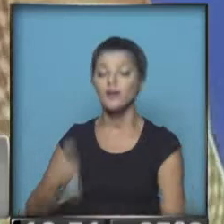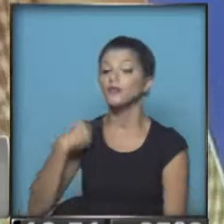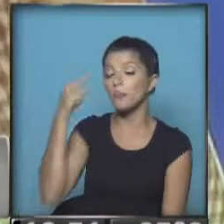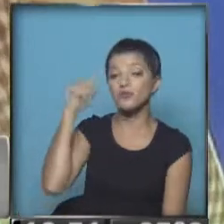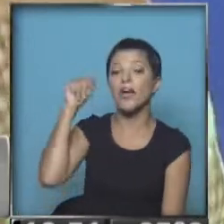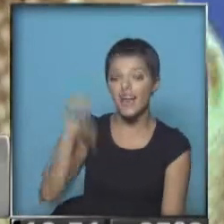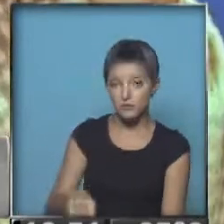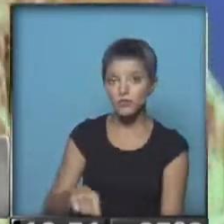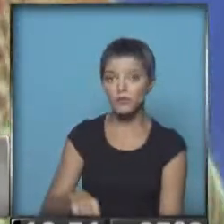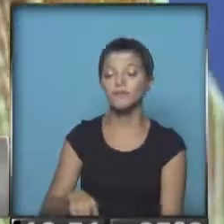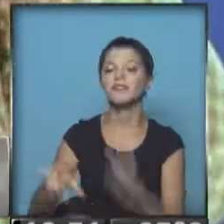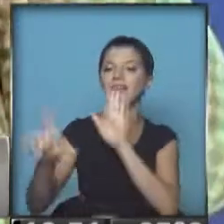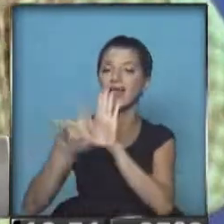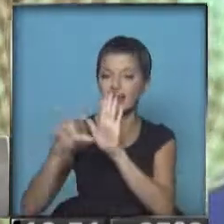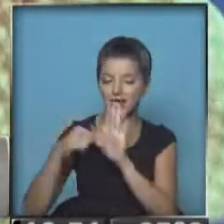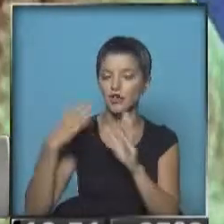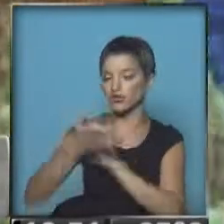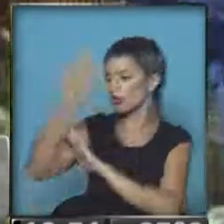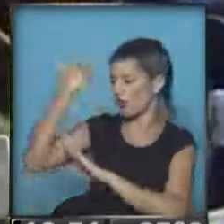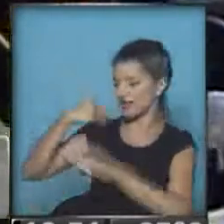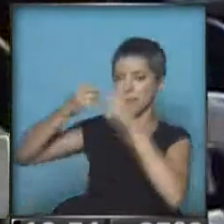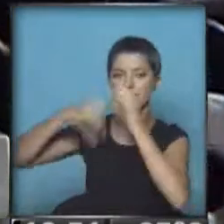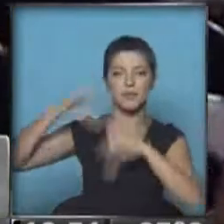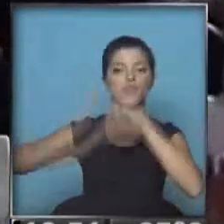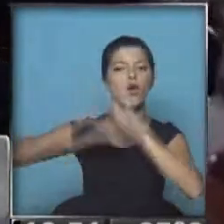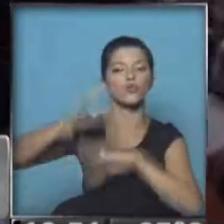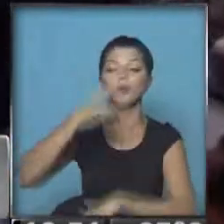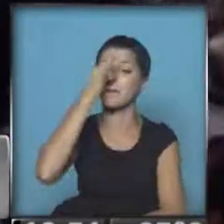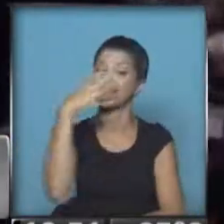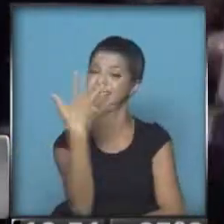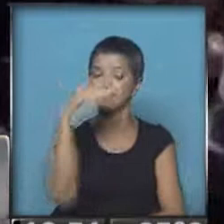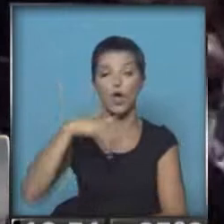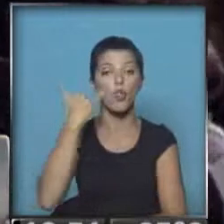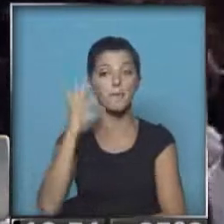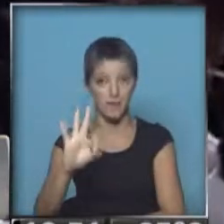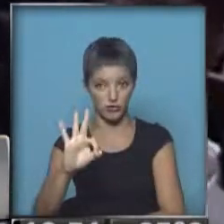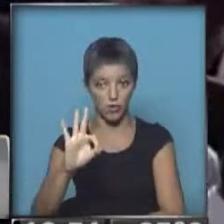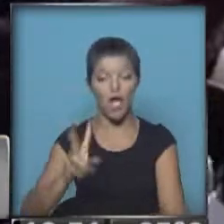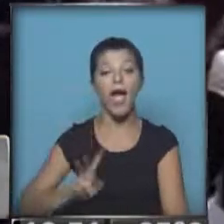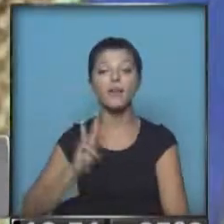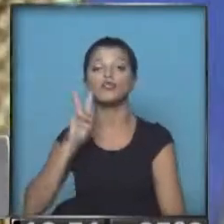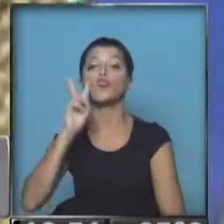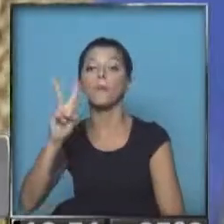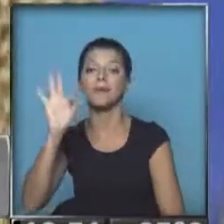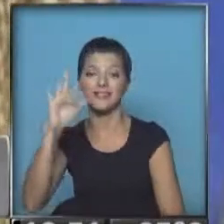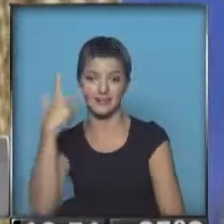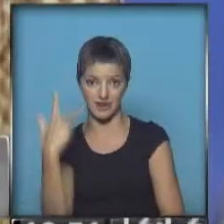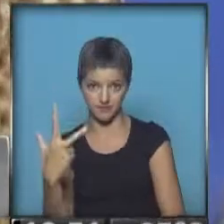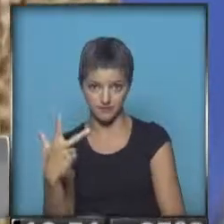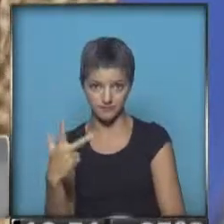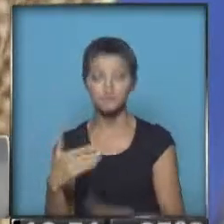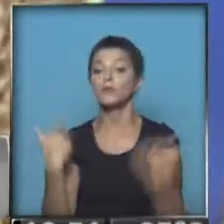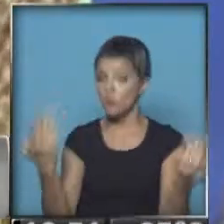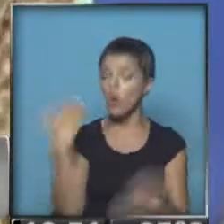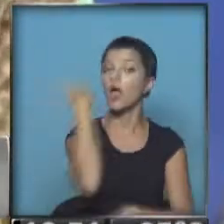de legitimidad que comenzamos a construir desde ese 25 de mayo del año 2003. Y con banderas que tal